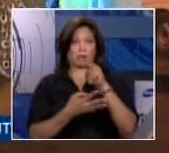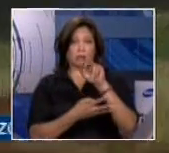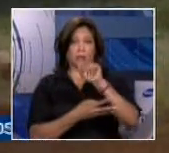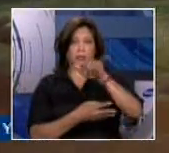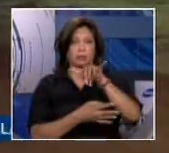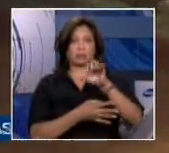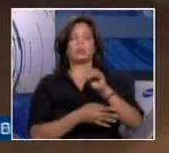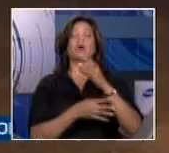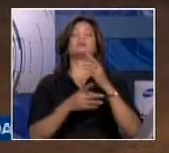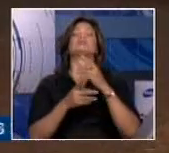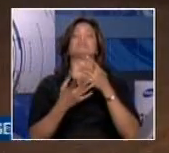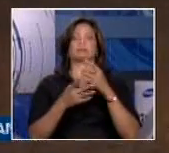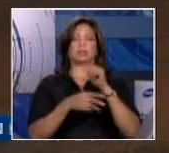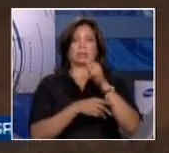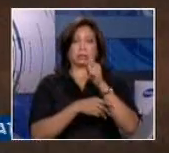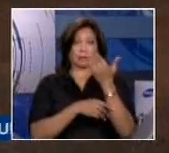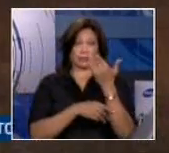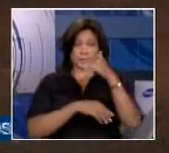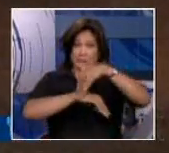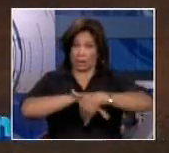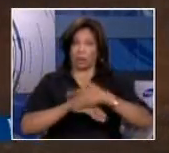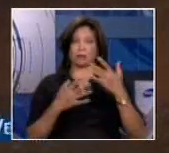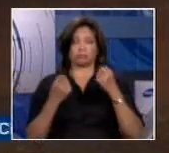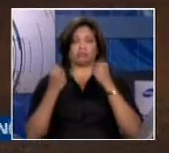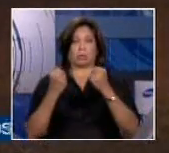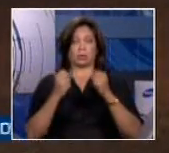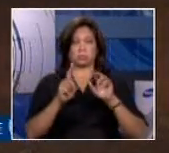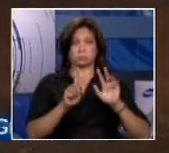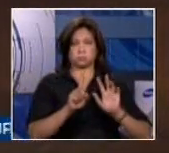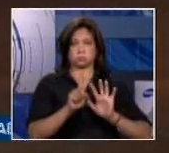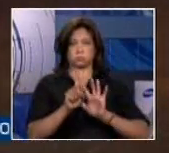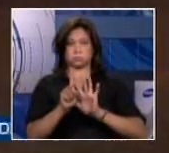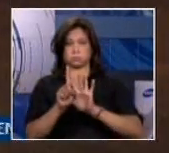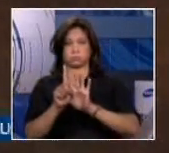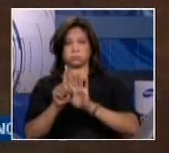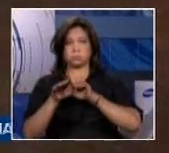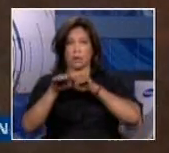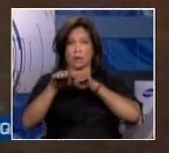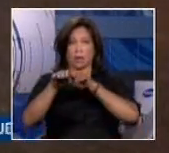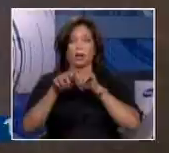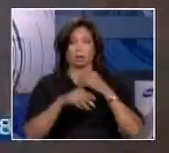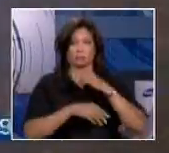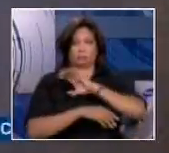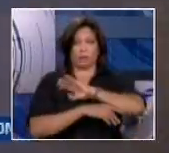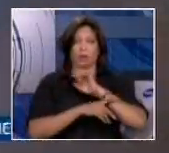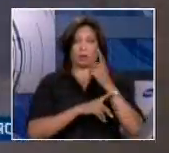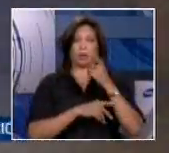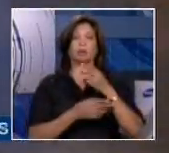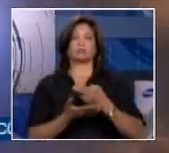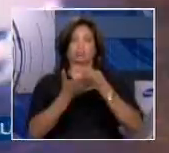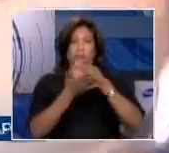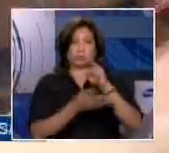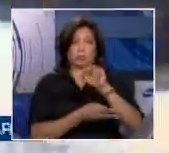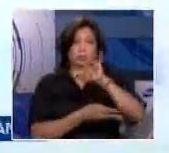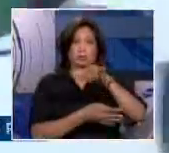Najayo. Justamente a las 10 y 15 de la noche llegaba fuertemente custodiada la caravana que trasladó a este centro de corrección y rehabilitación